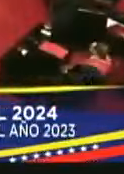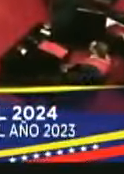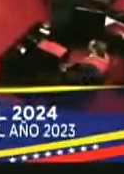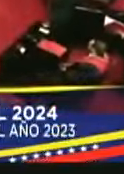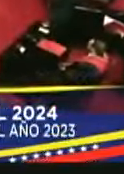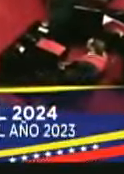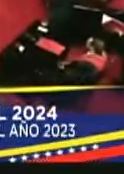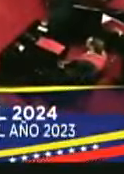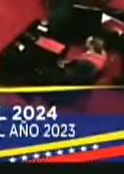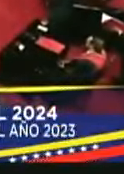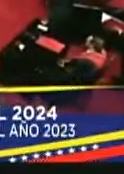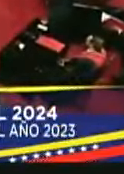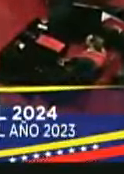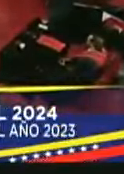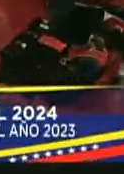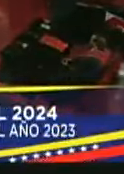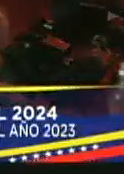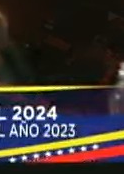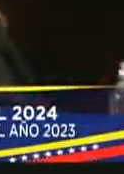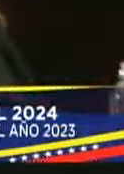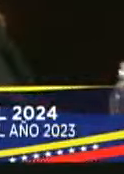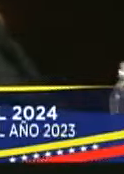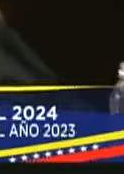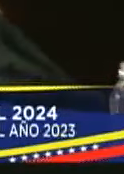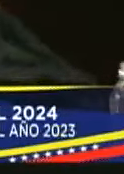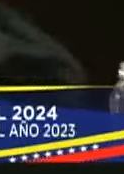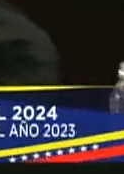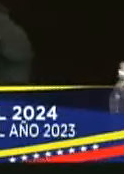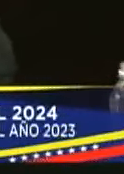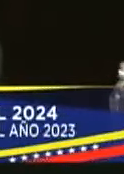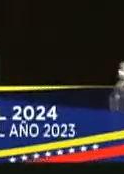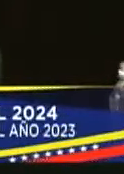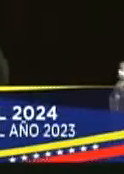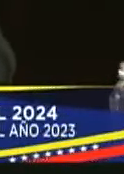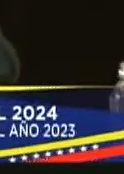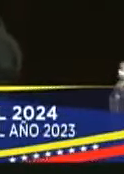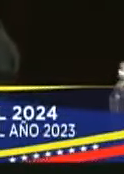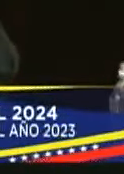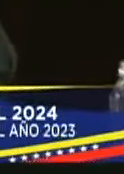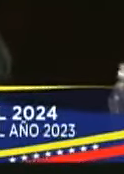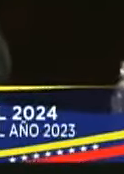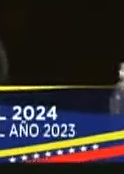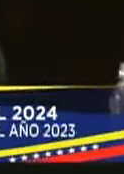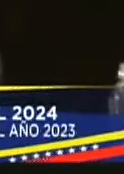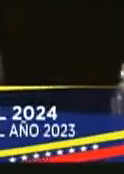que muchísimas gracias. Queda levantada la sesión.